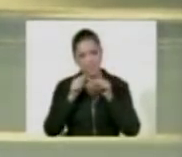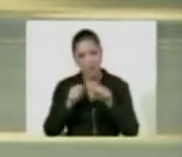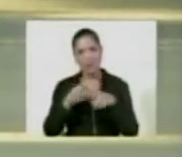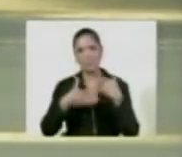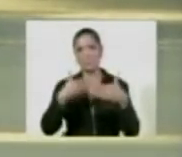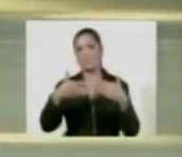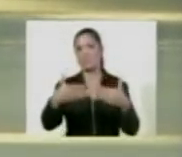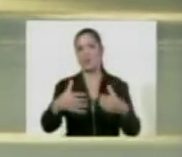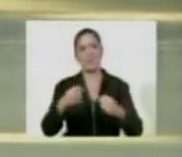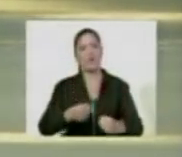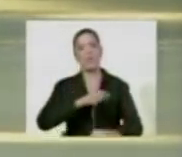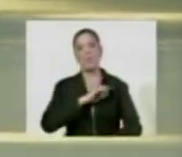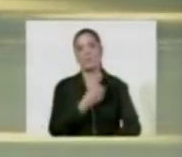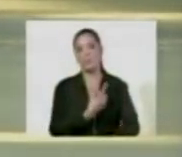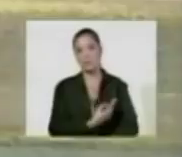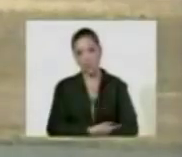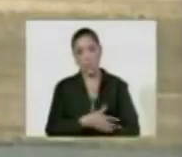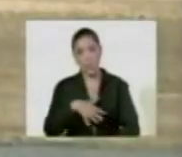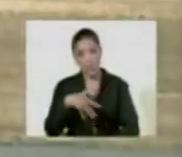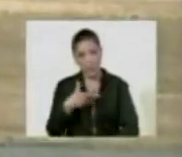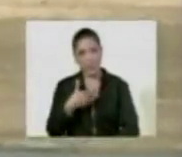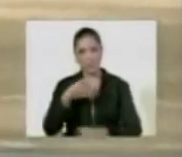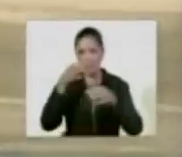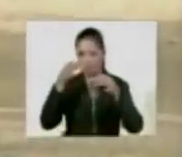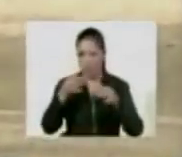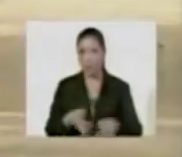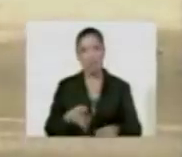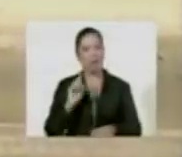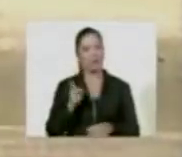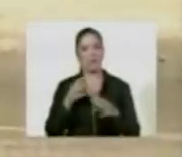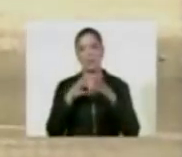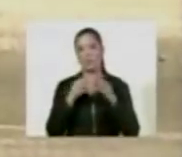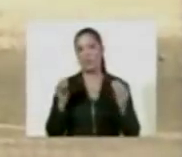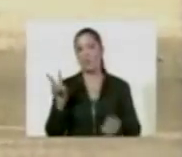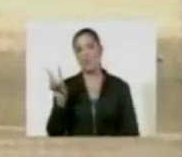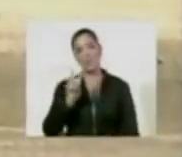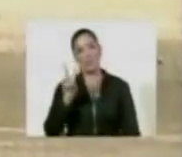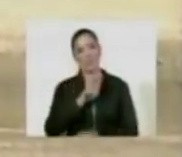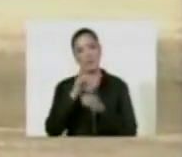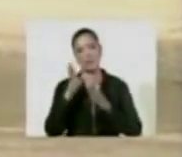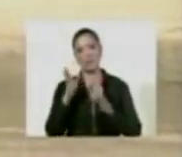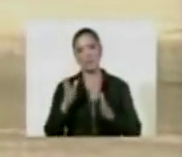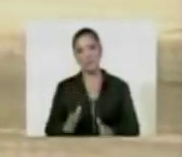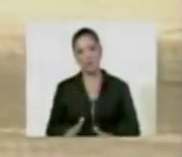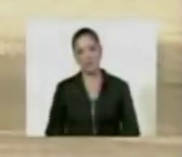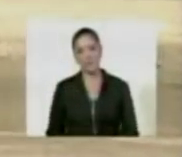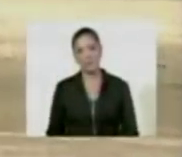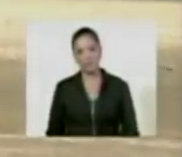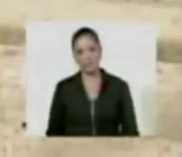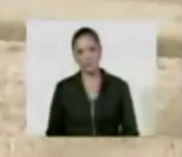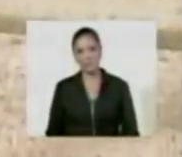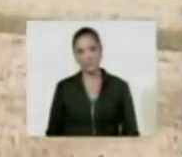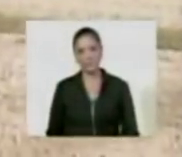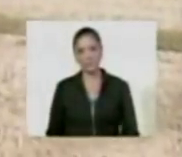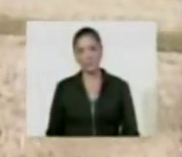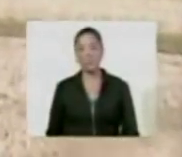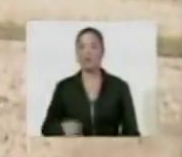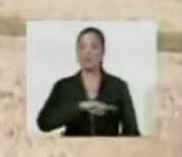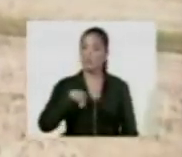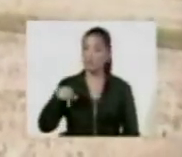y repotenciación para la seguridad de todos los venezolanos, precisamente nosotros